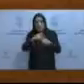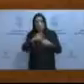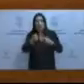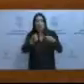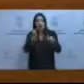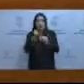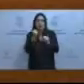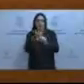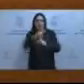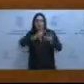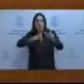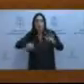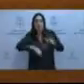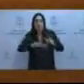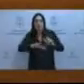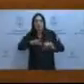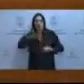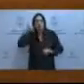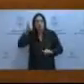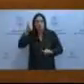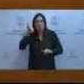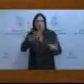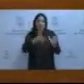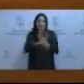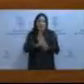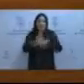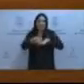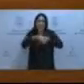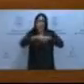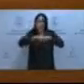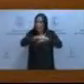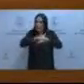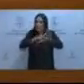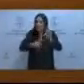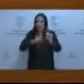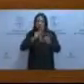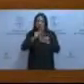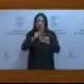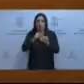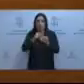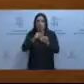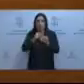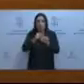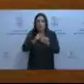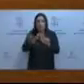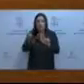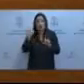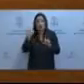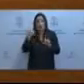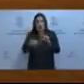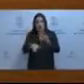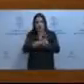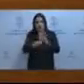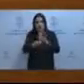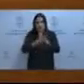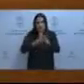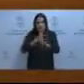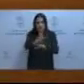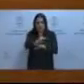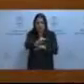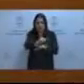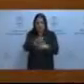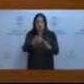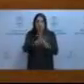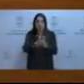de los trabajadores de más edad suponen elementos básicos para la adecuación y sostenibilidad de las pensiones. Por tanto,